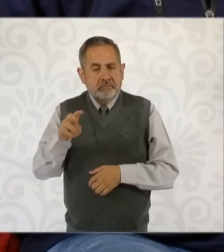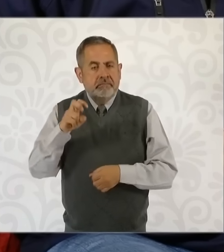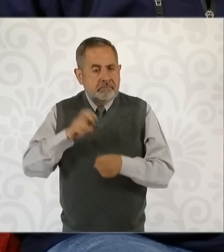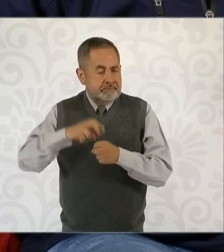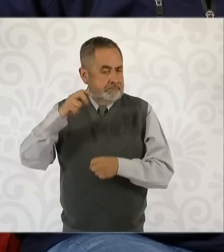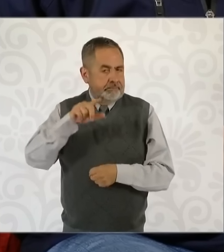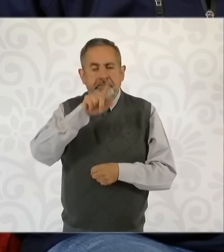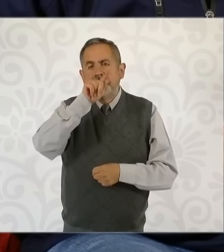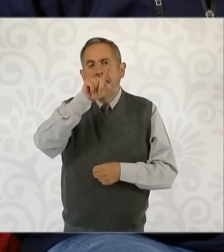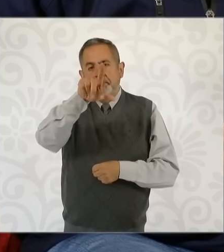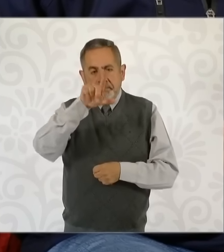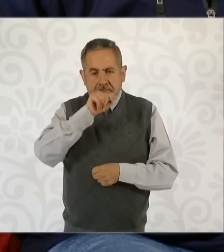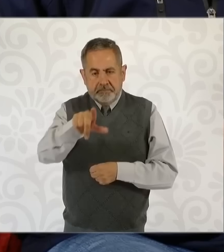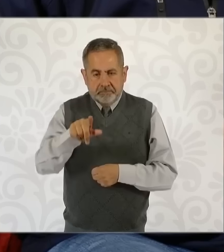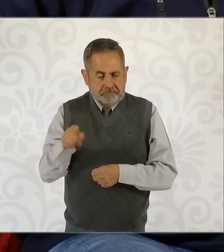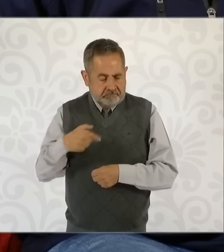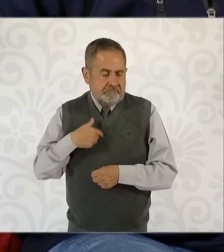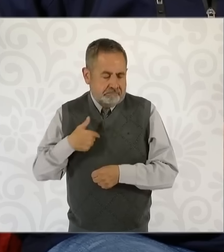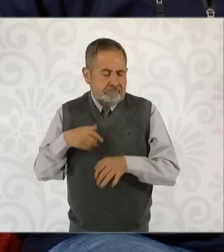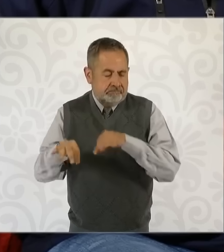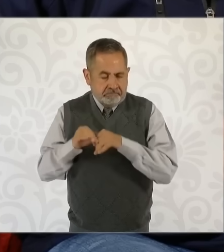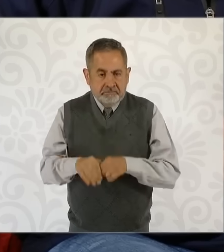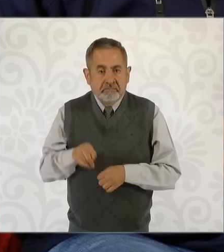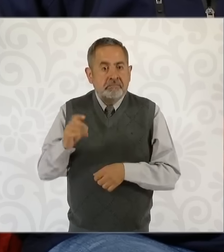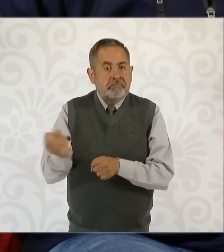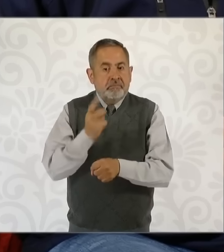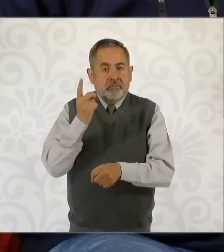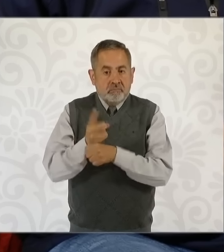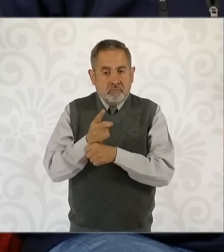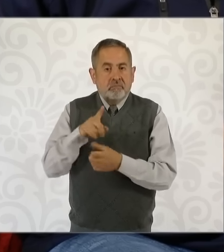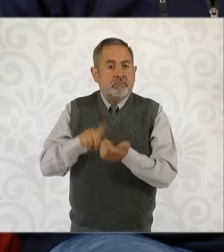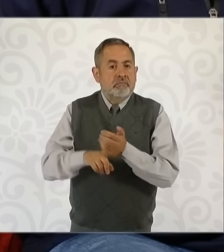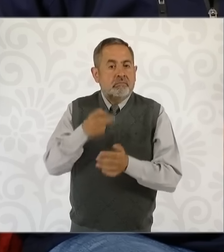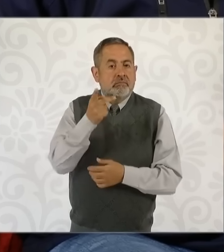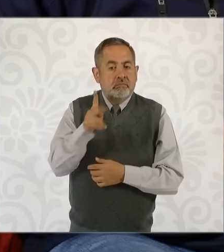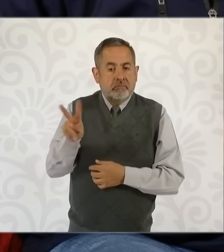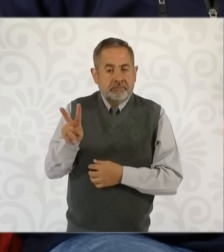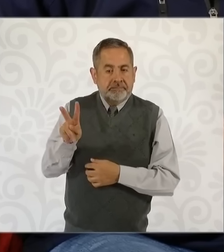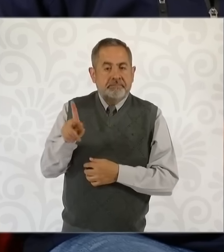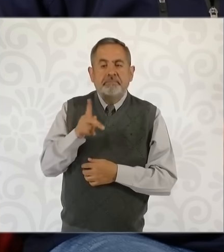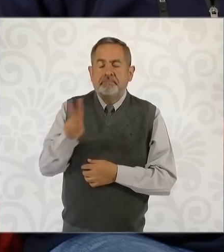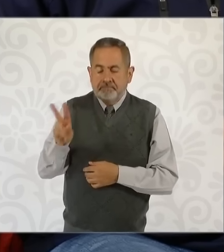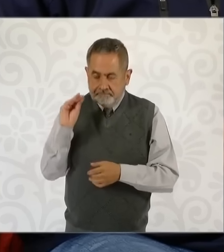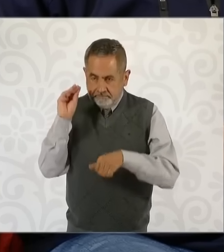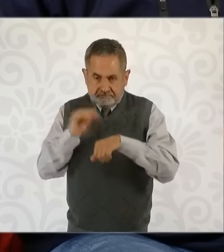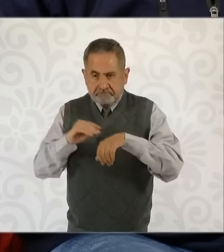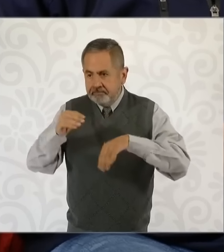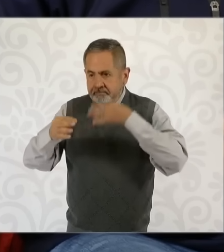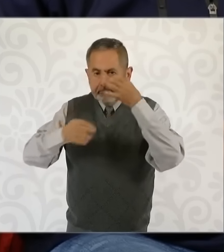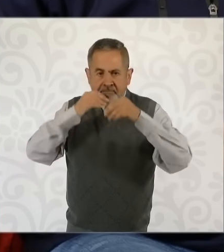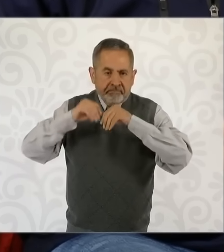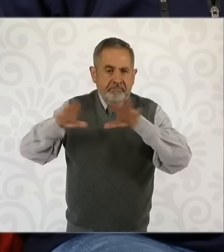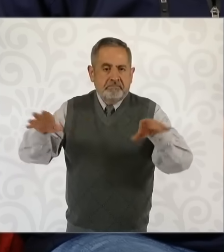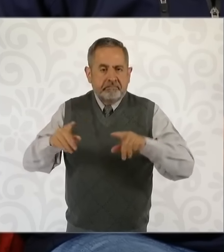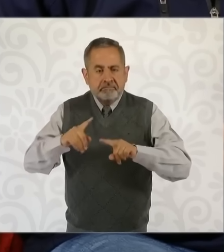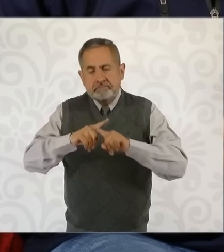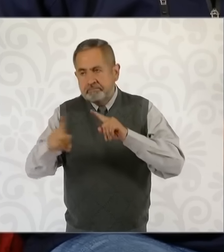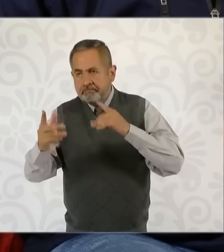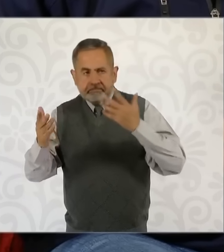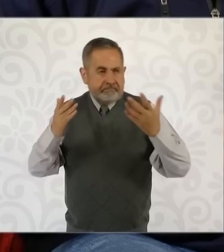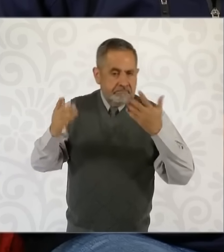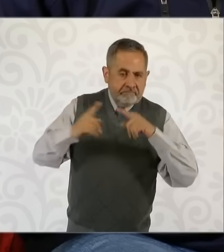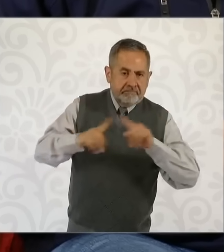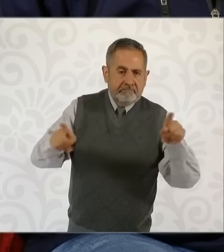Jalisco, y tenemos la oportunidad en donde yo estoy, en Puerto Vallarta, de establecer diferencia entre un estado y otro, es